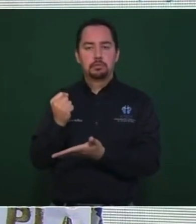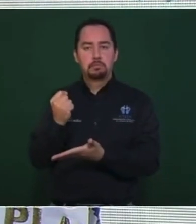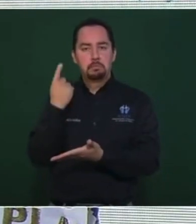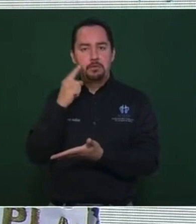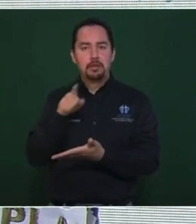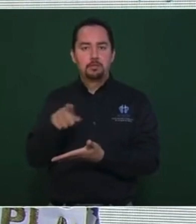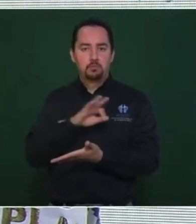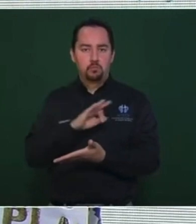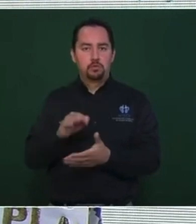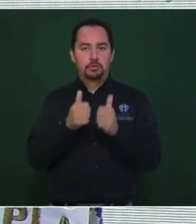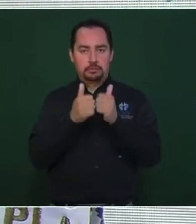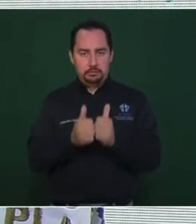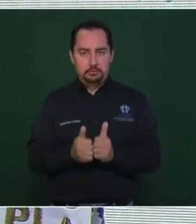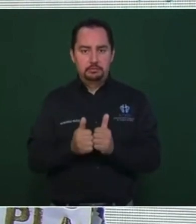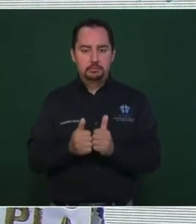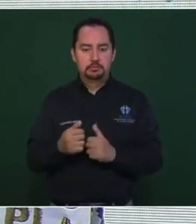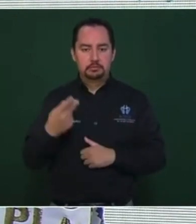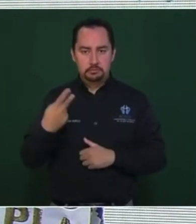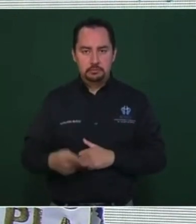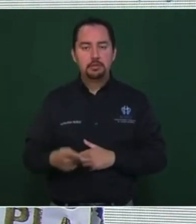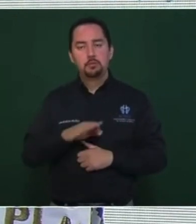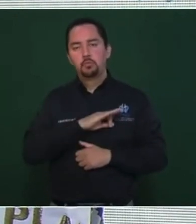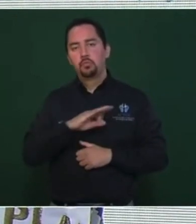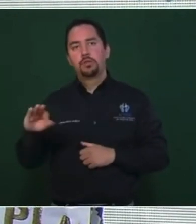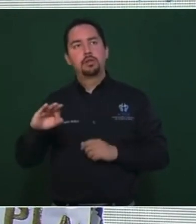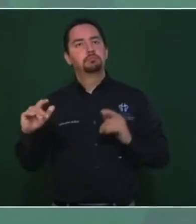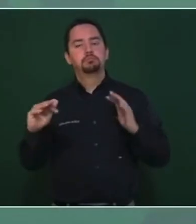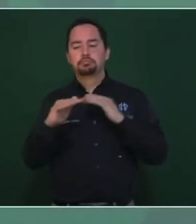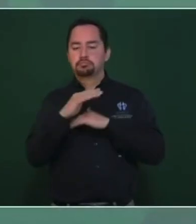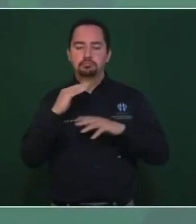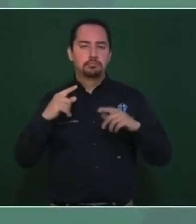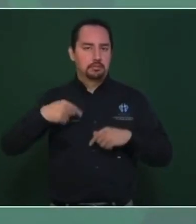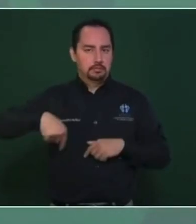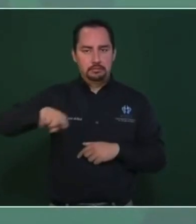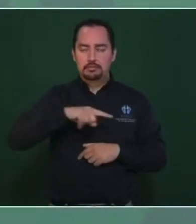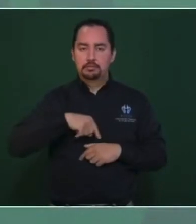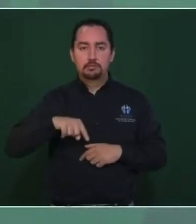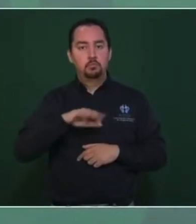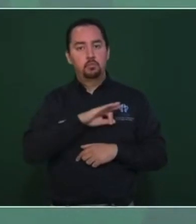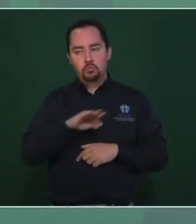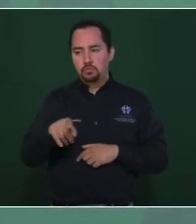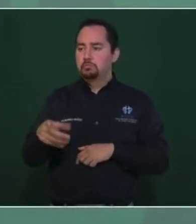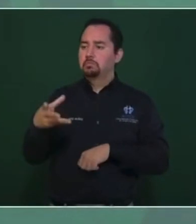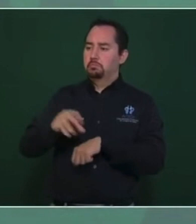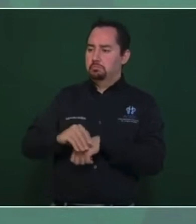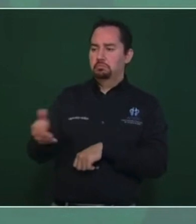para estar en el país regularmente y transitar, y autorización para trabajar.